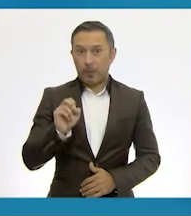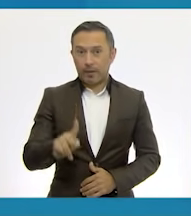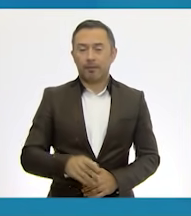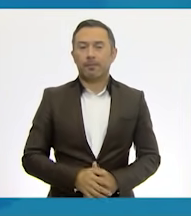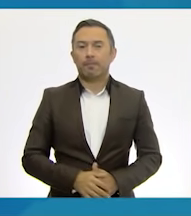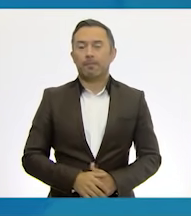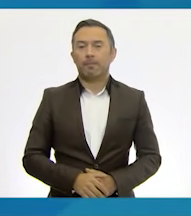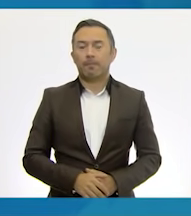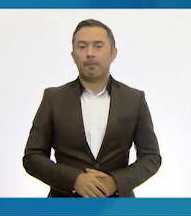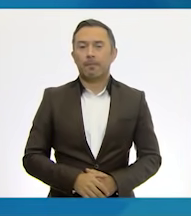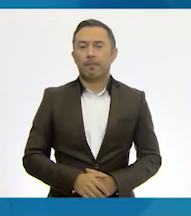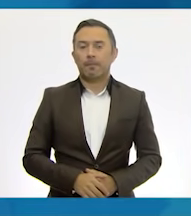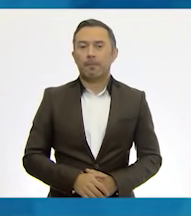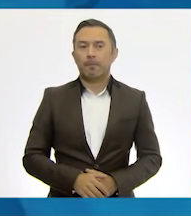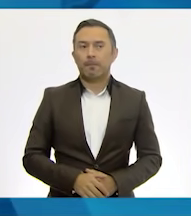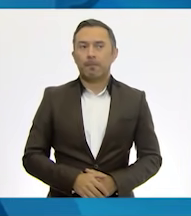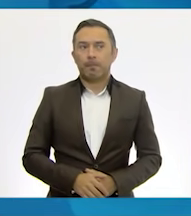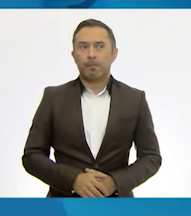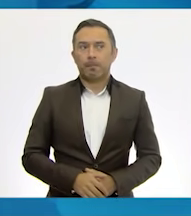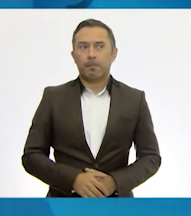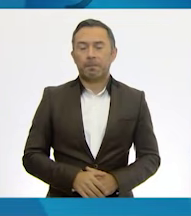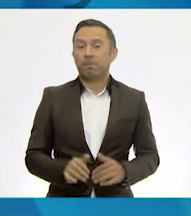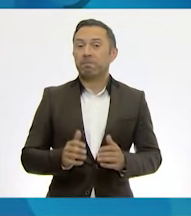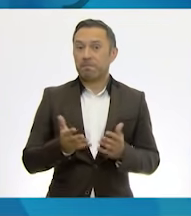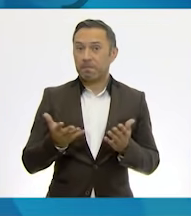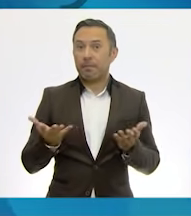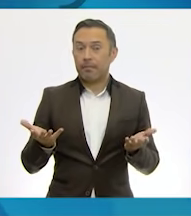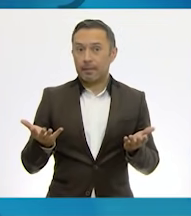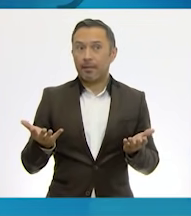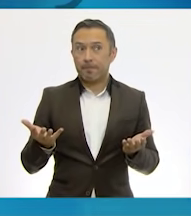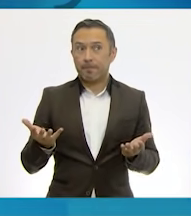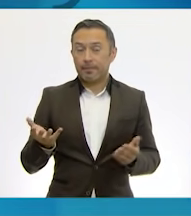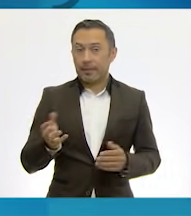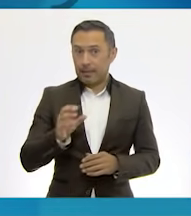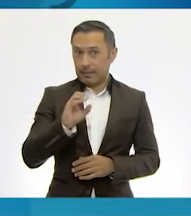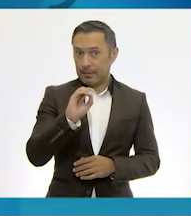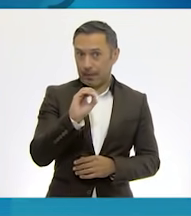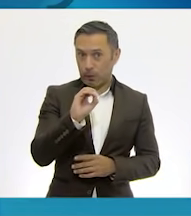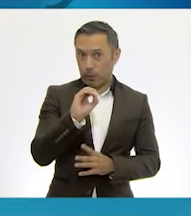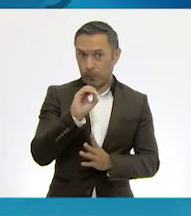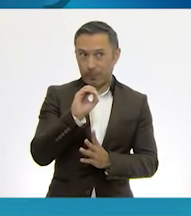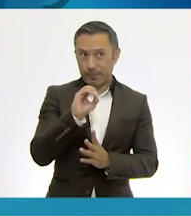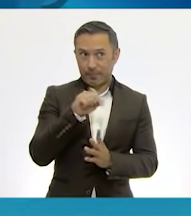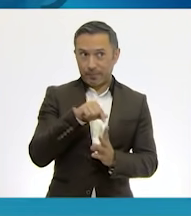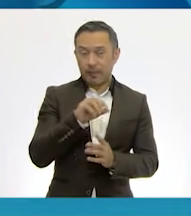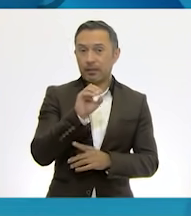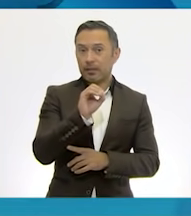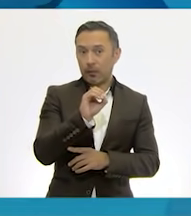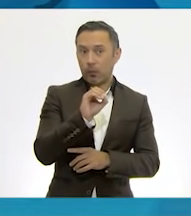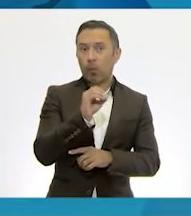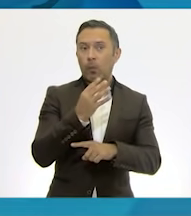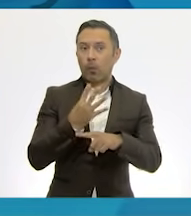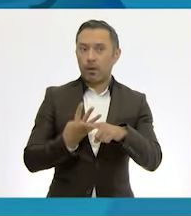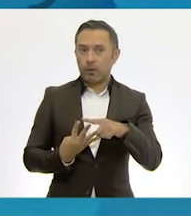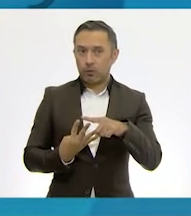Ok, entonces esto haría que el cero serían cero cuartos.